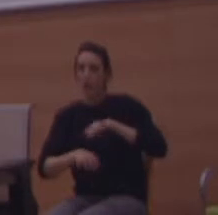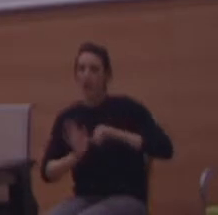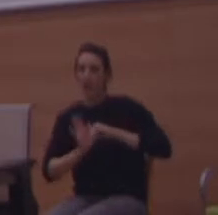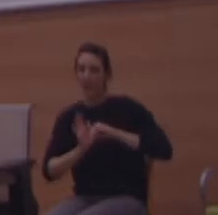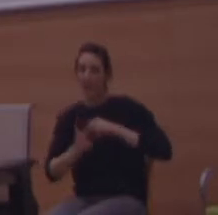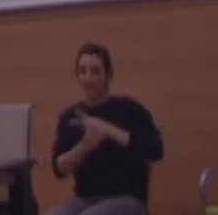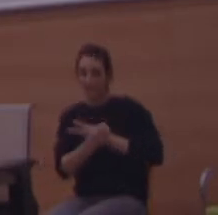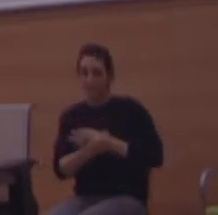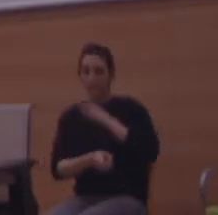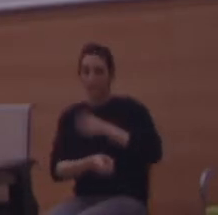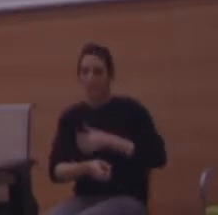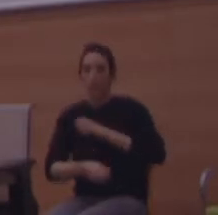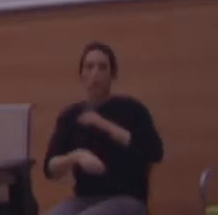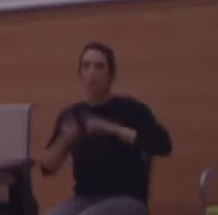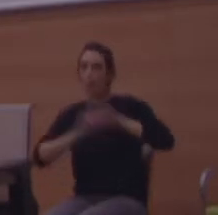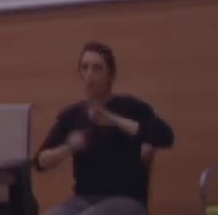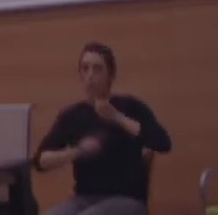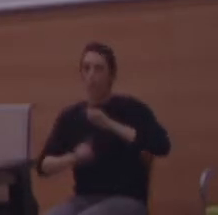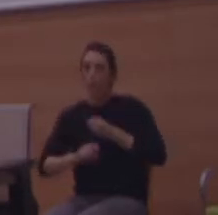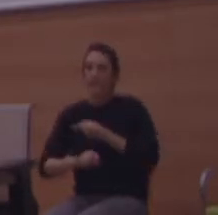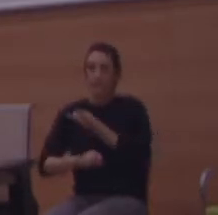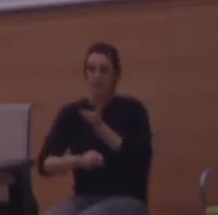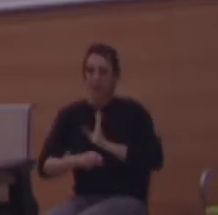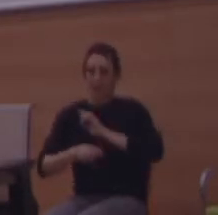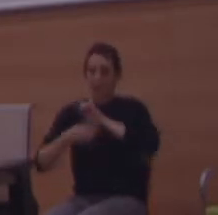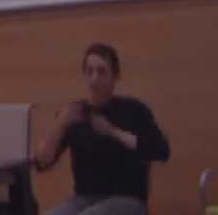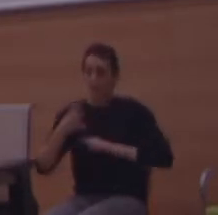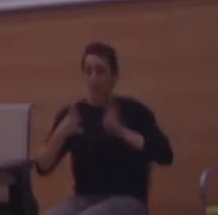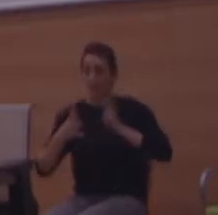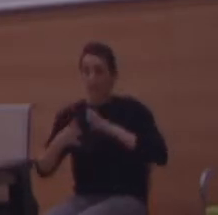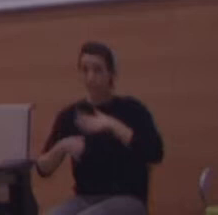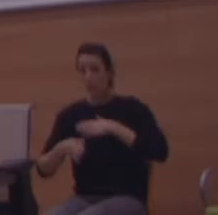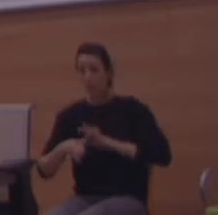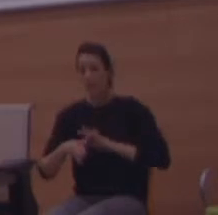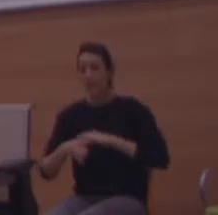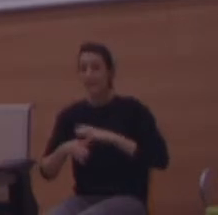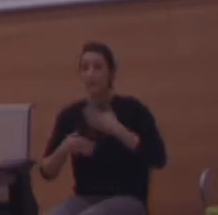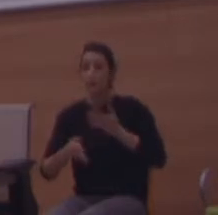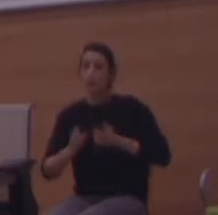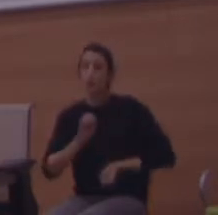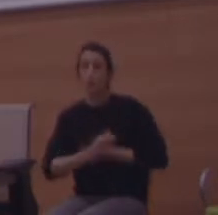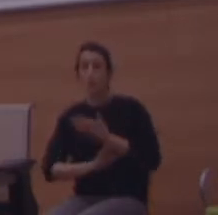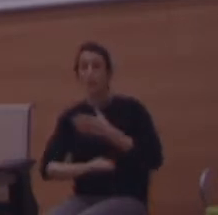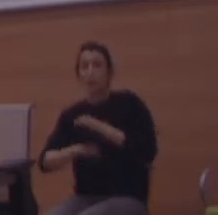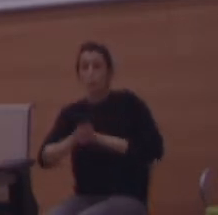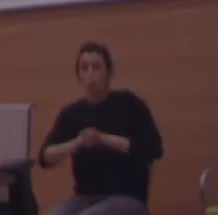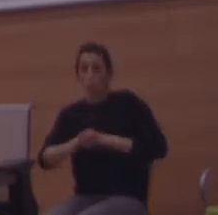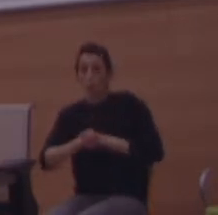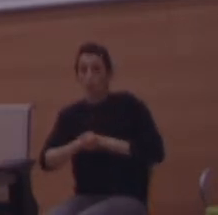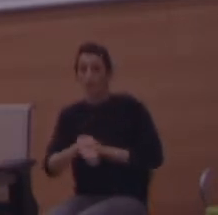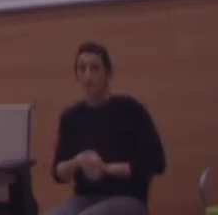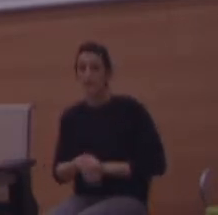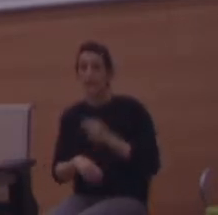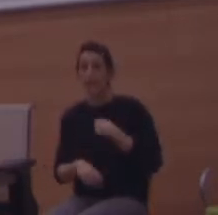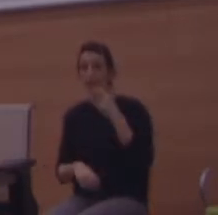hiperkeratosis, elomas, bursitis, inflamación de las bursas y pueden llegar a haber unas ulceraciones. Ahí